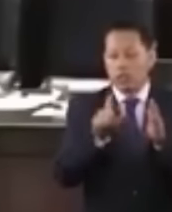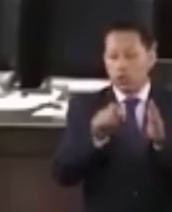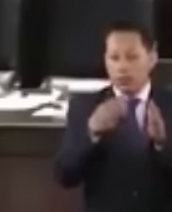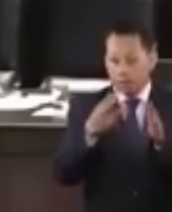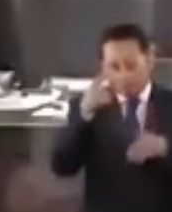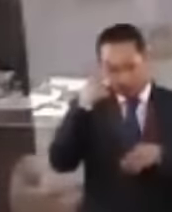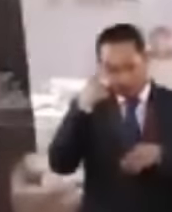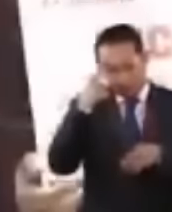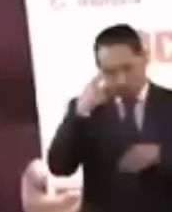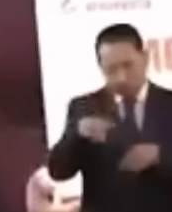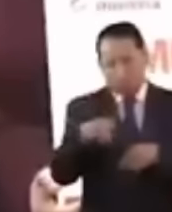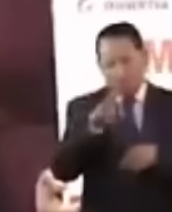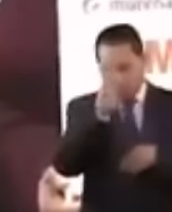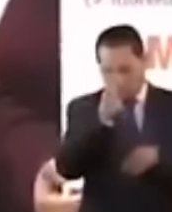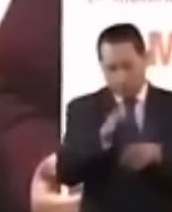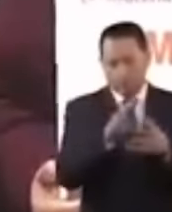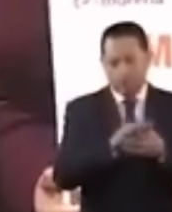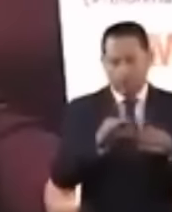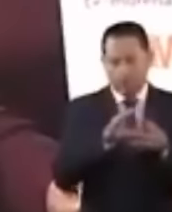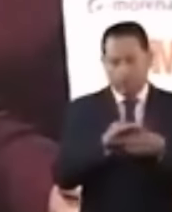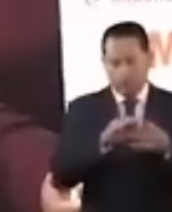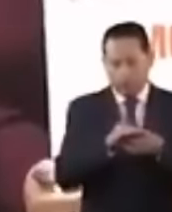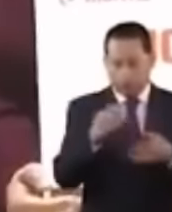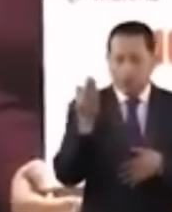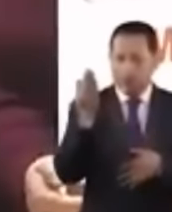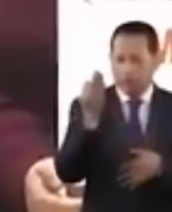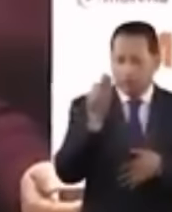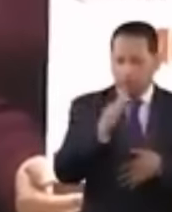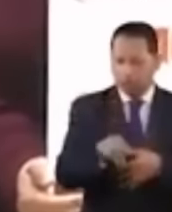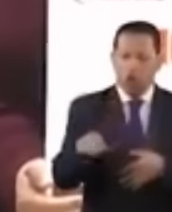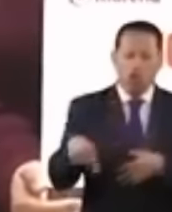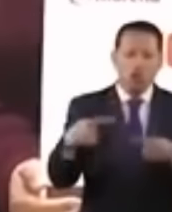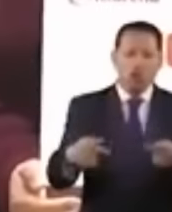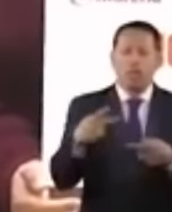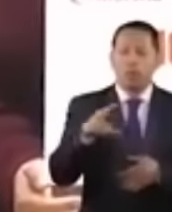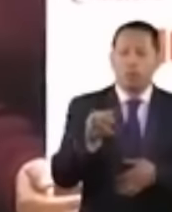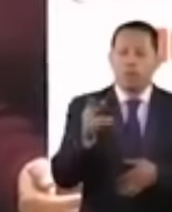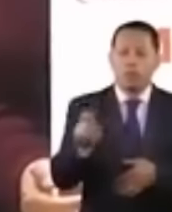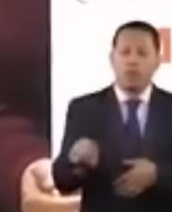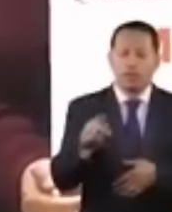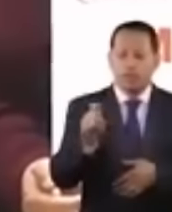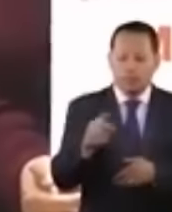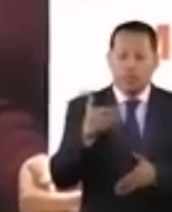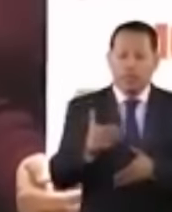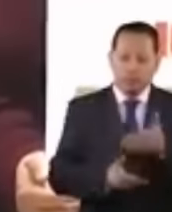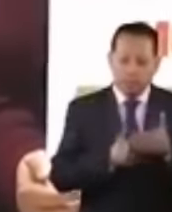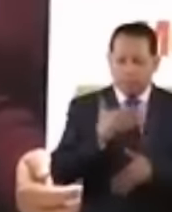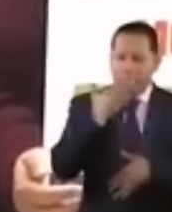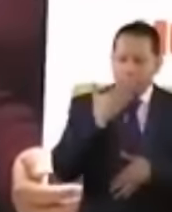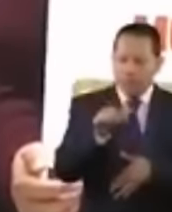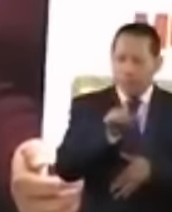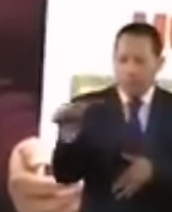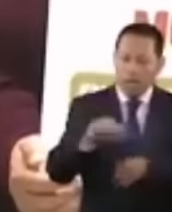123 para referirme a los traicioneros de la patria de la oposición conservadora que le sirven muy bien al